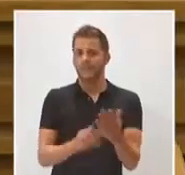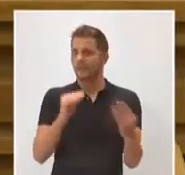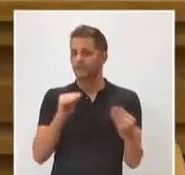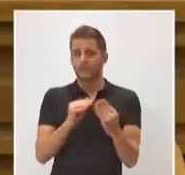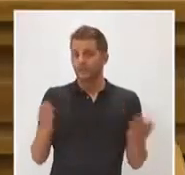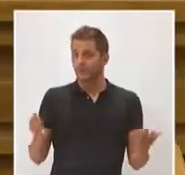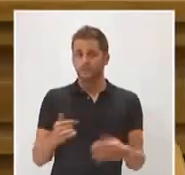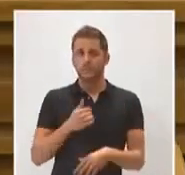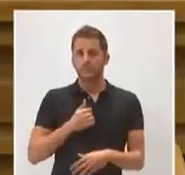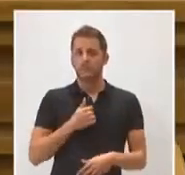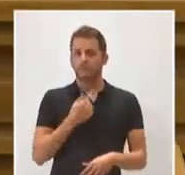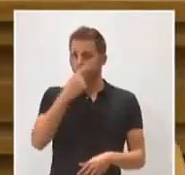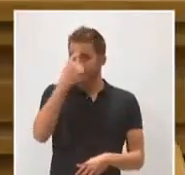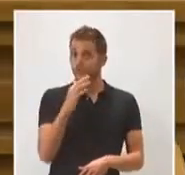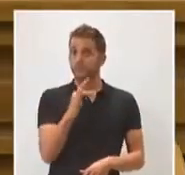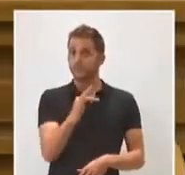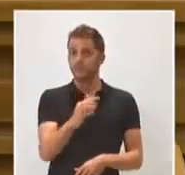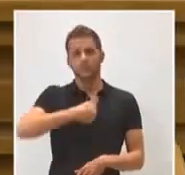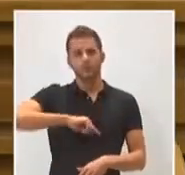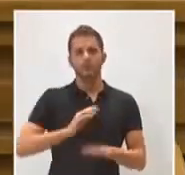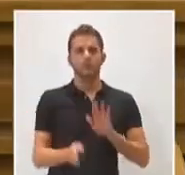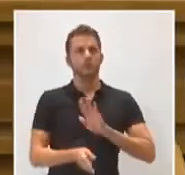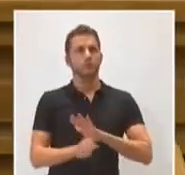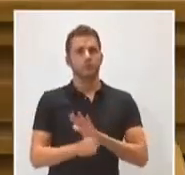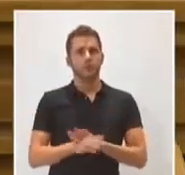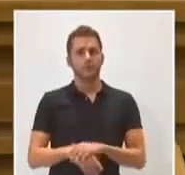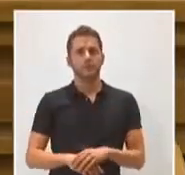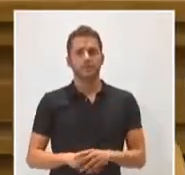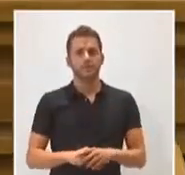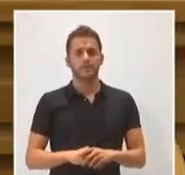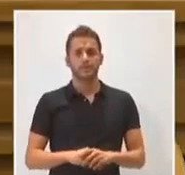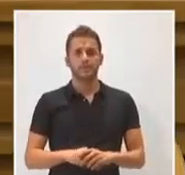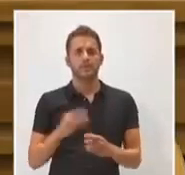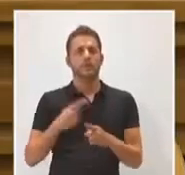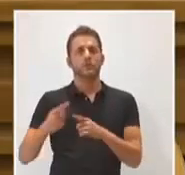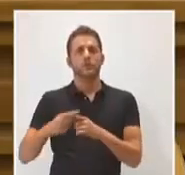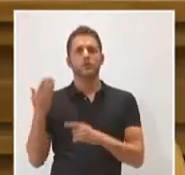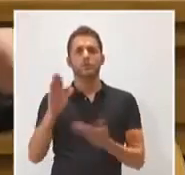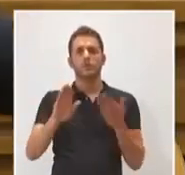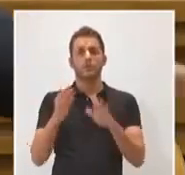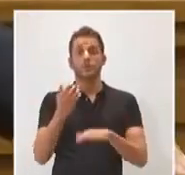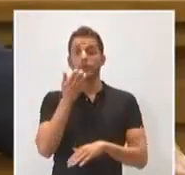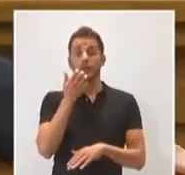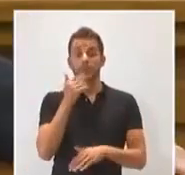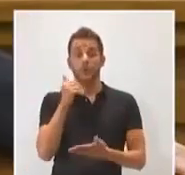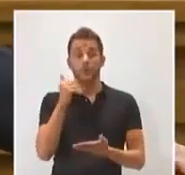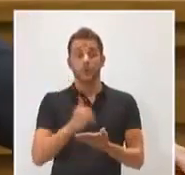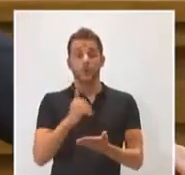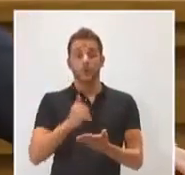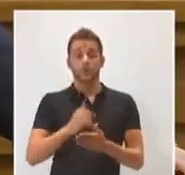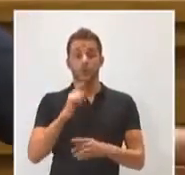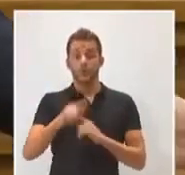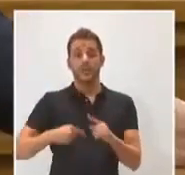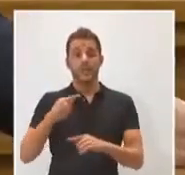que está bien y además vamos a seguir vamos a seguir planteando cosas este próximo año a partir del 2022